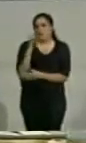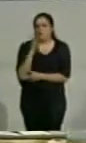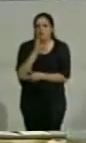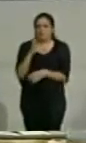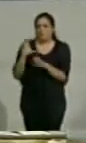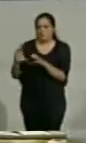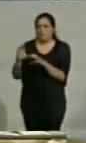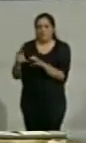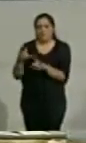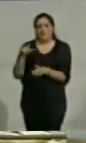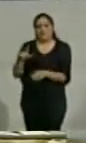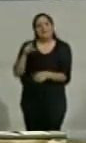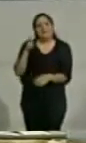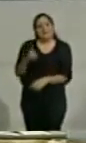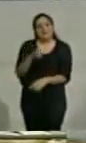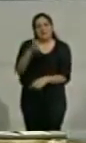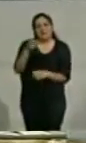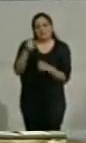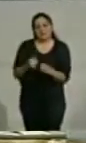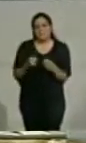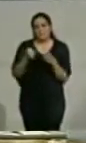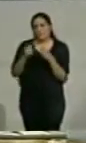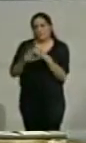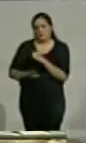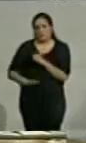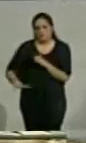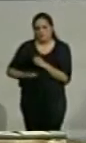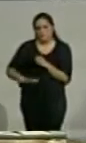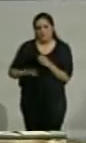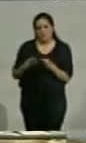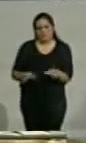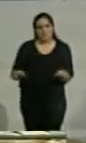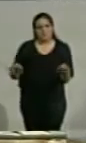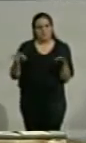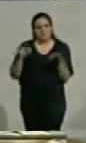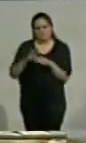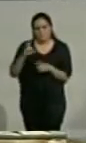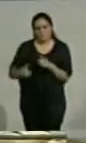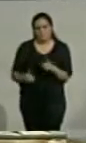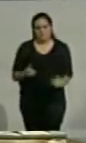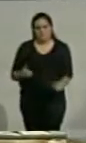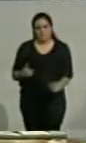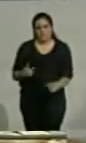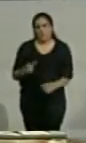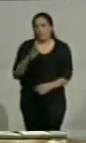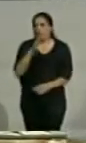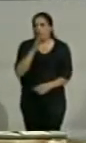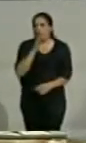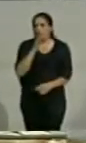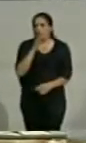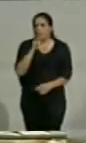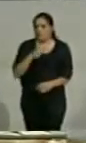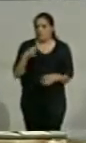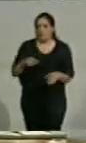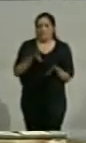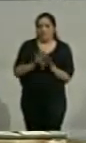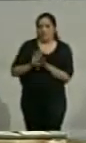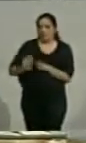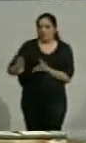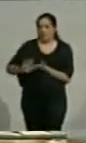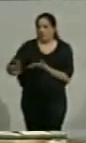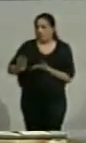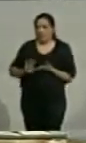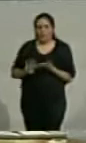ambiente deberá constituir parte integral del proceso de desarrollo y no podrá considerarse de forma aislada.